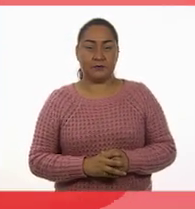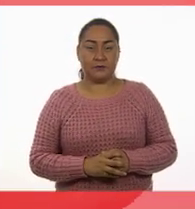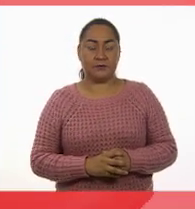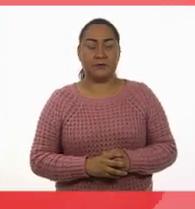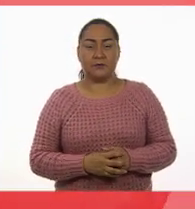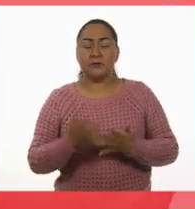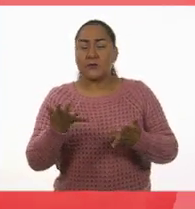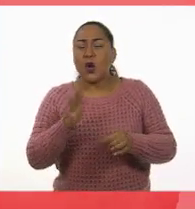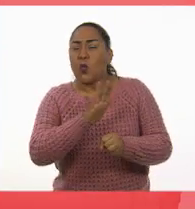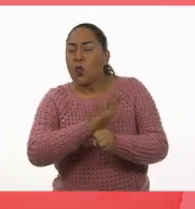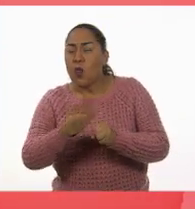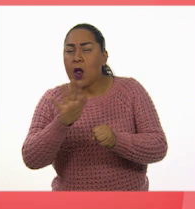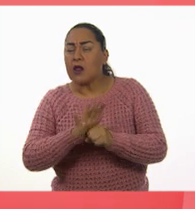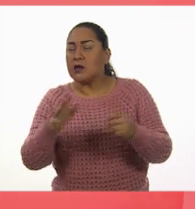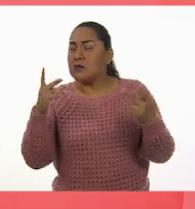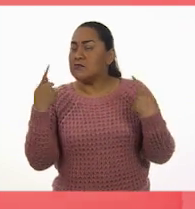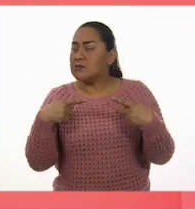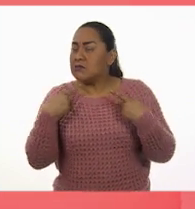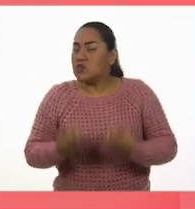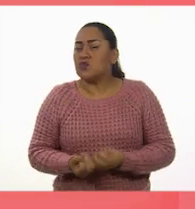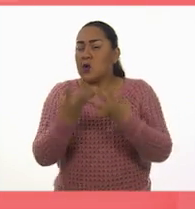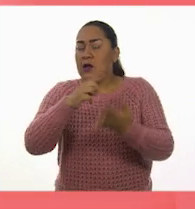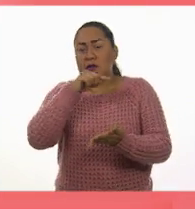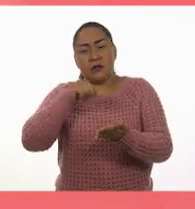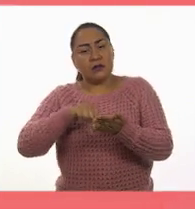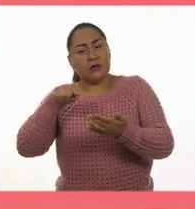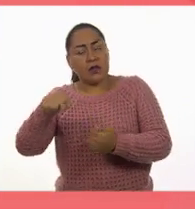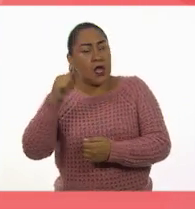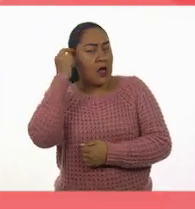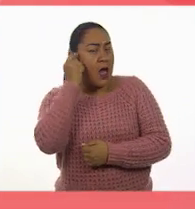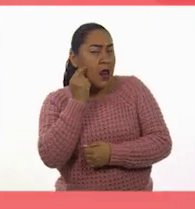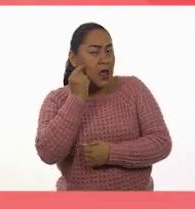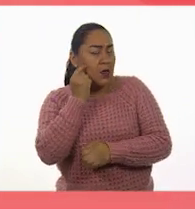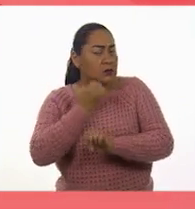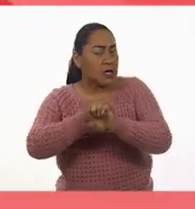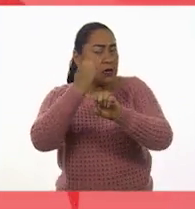¿Cuál es la población estimada de Guerrero? A.